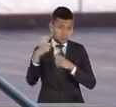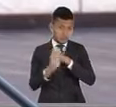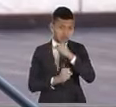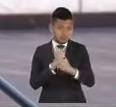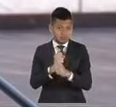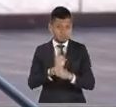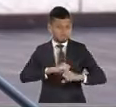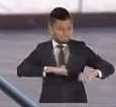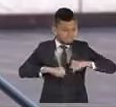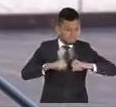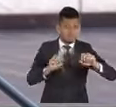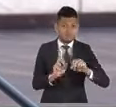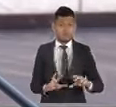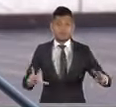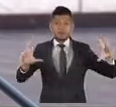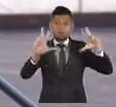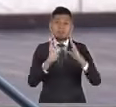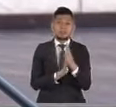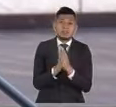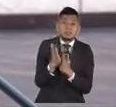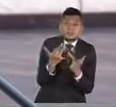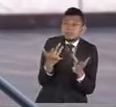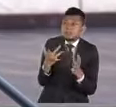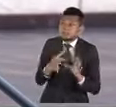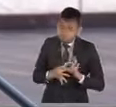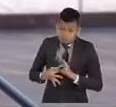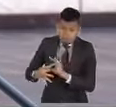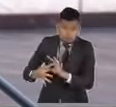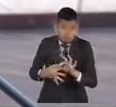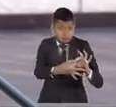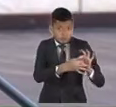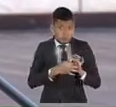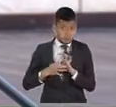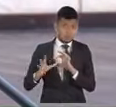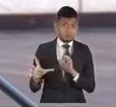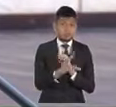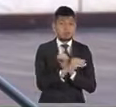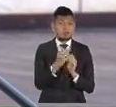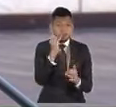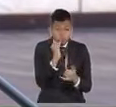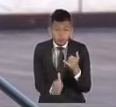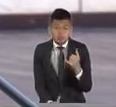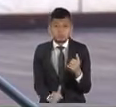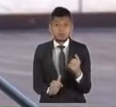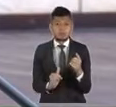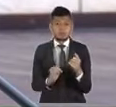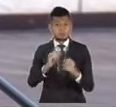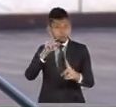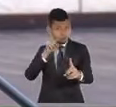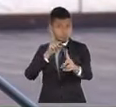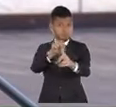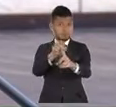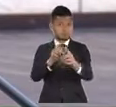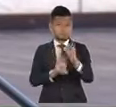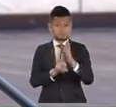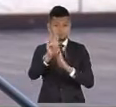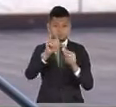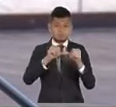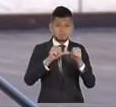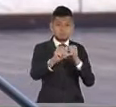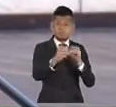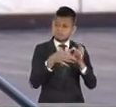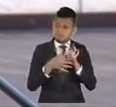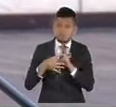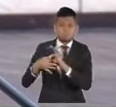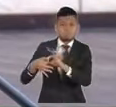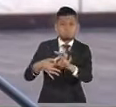esperanza que realmente juntándonos todos, ese es el último de los objetivos de desarrollo sostenible,